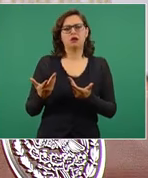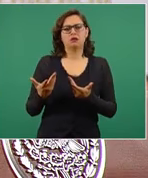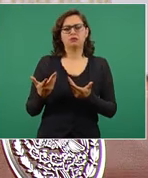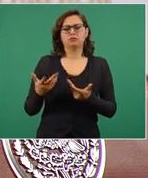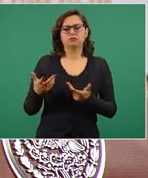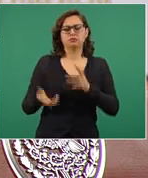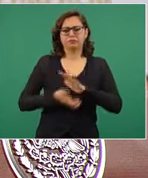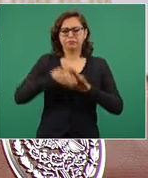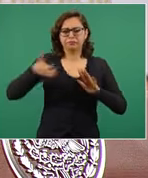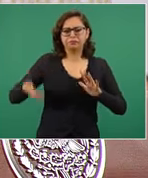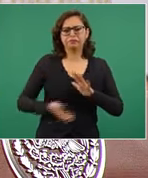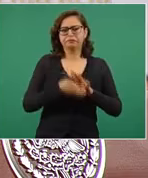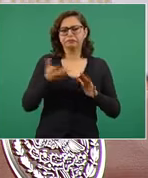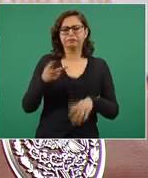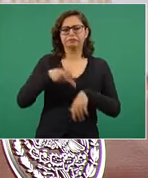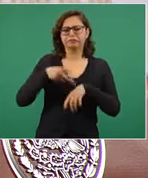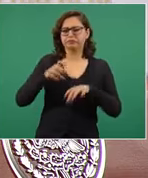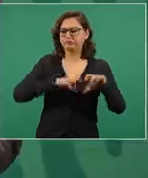grava,